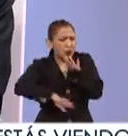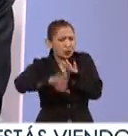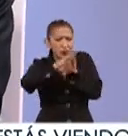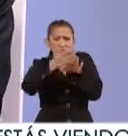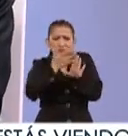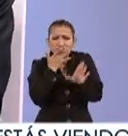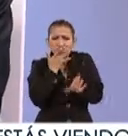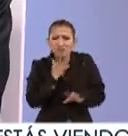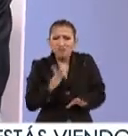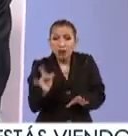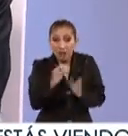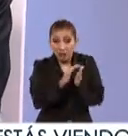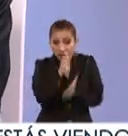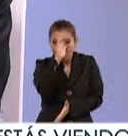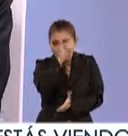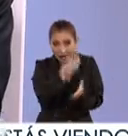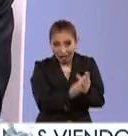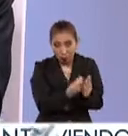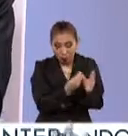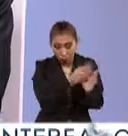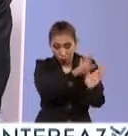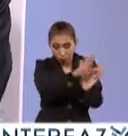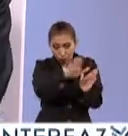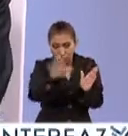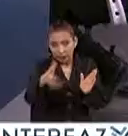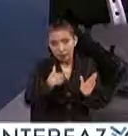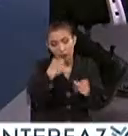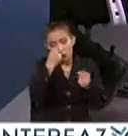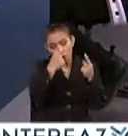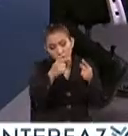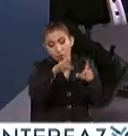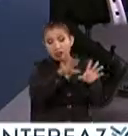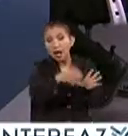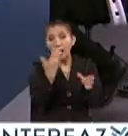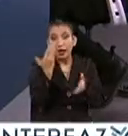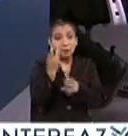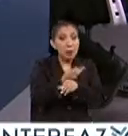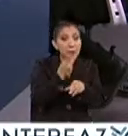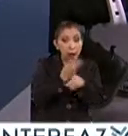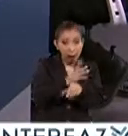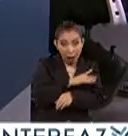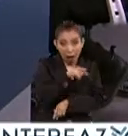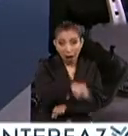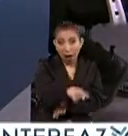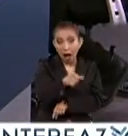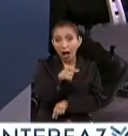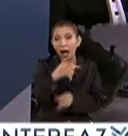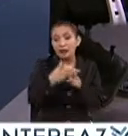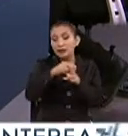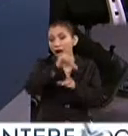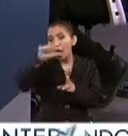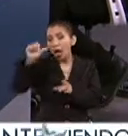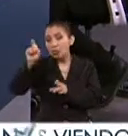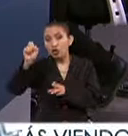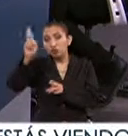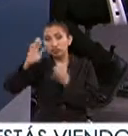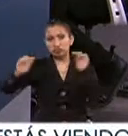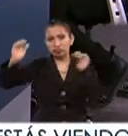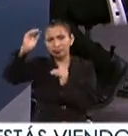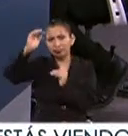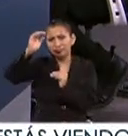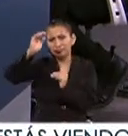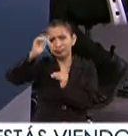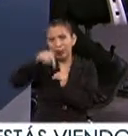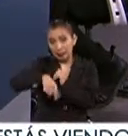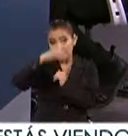¿sí? La mayoría de nuestros cursos tenemos alumnos inclusive hasta de preparatoria, hasta doctorado, ¿sí? No nada